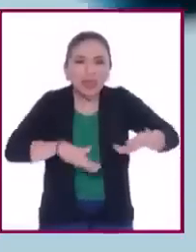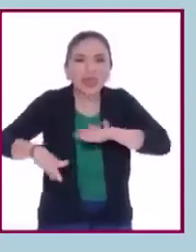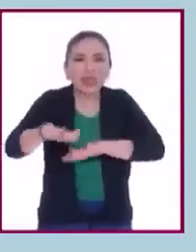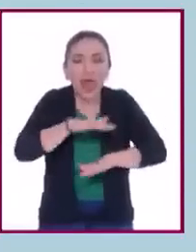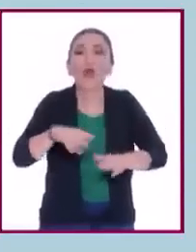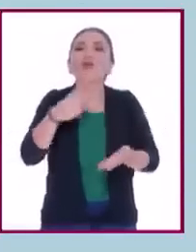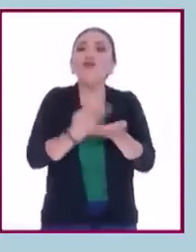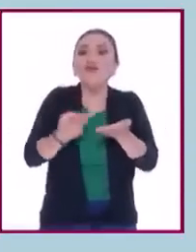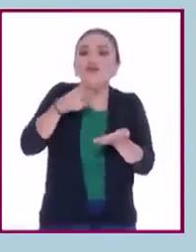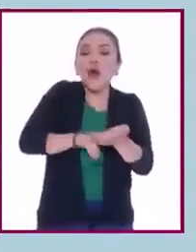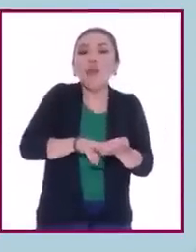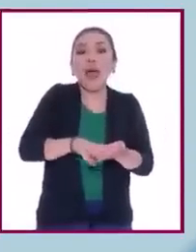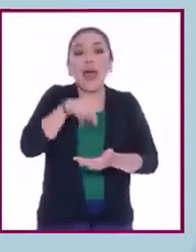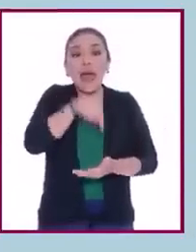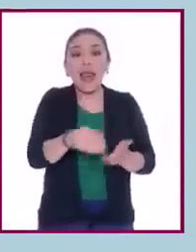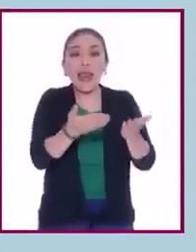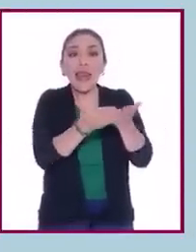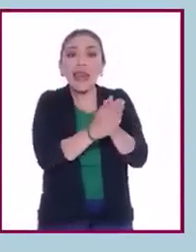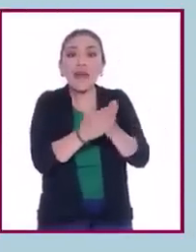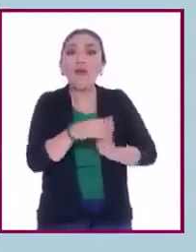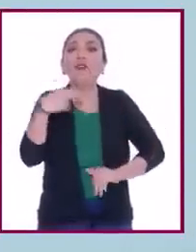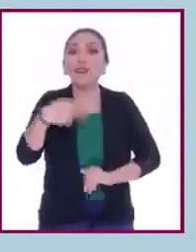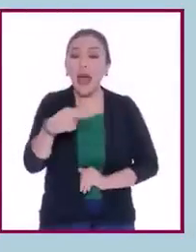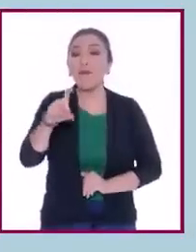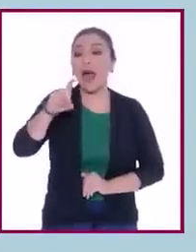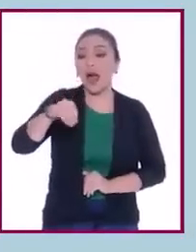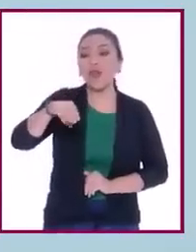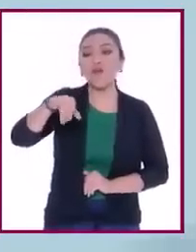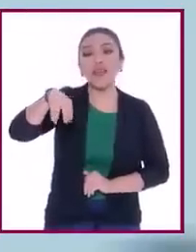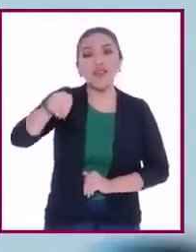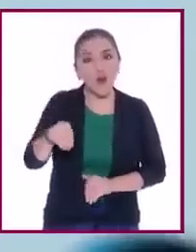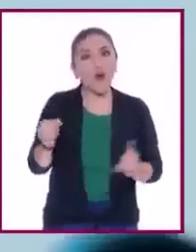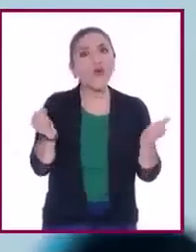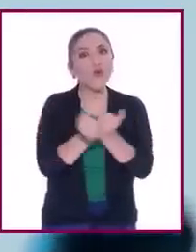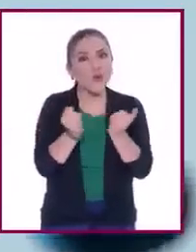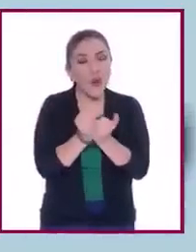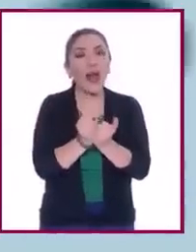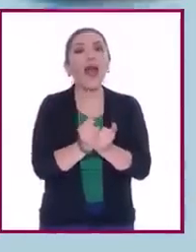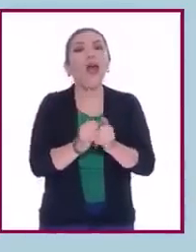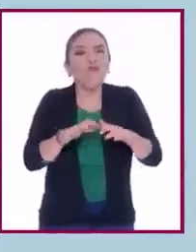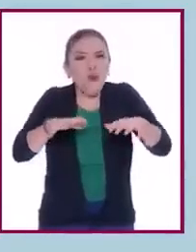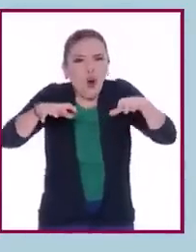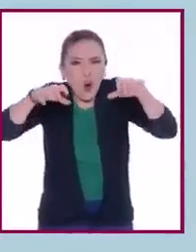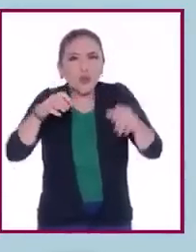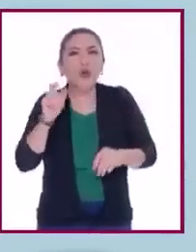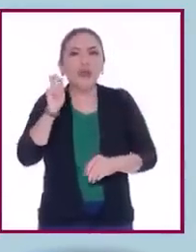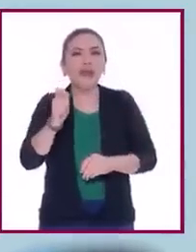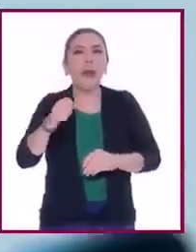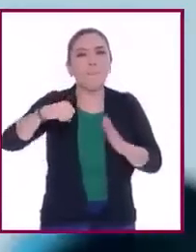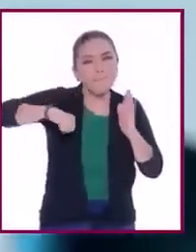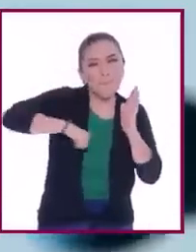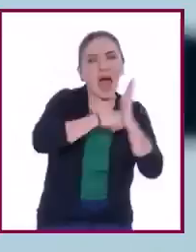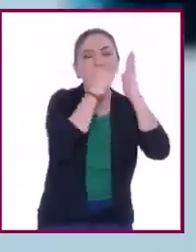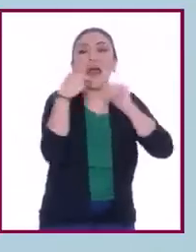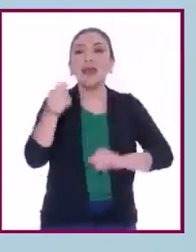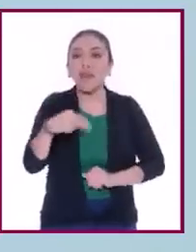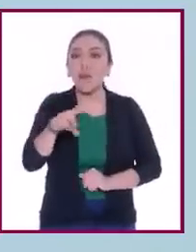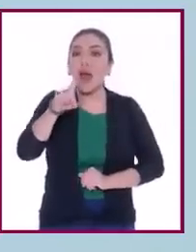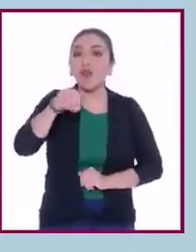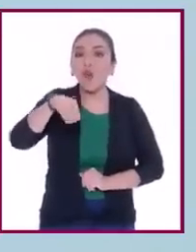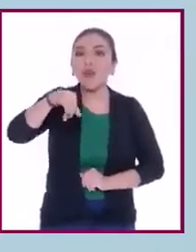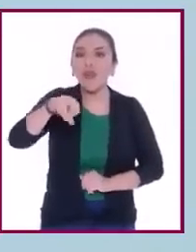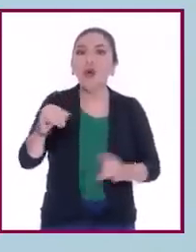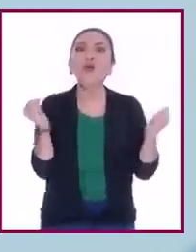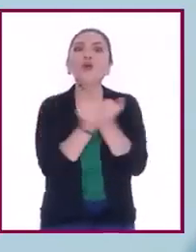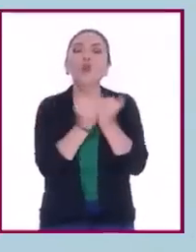dominó y al mismo tiempo que el libro se llama dominó y el monstruo marino que la ballena se llama dominó también Creo que